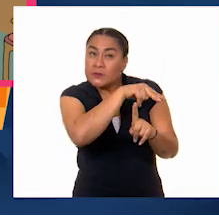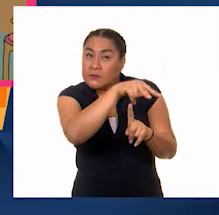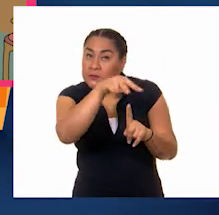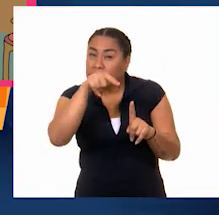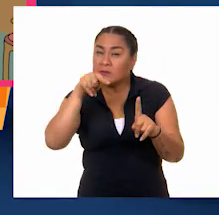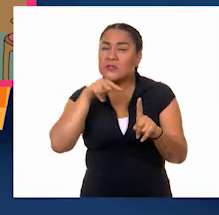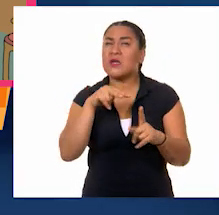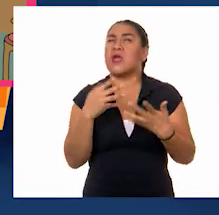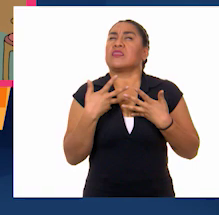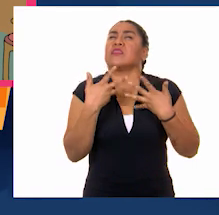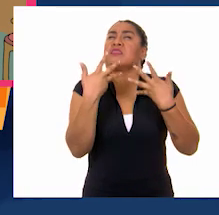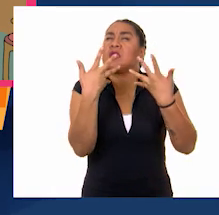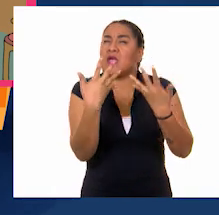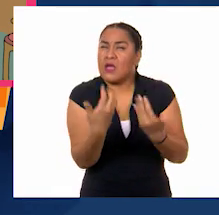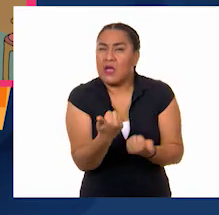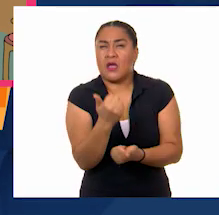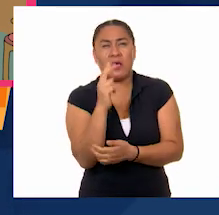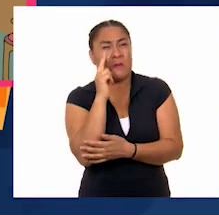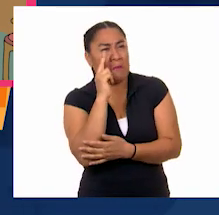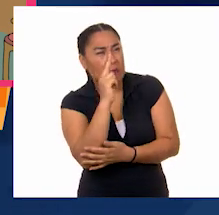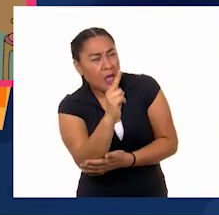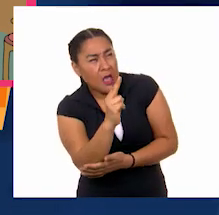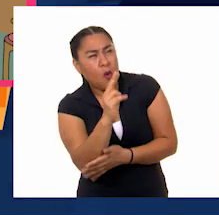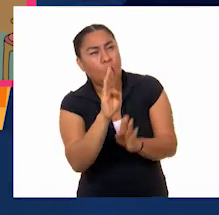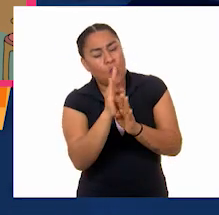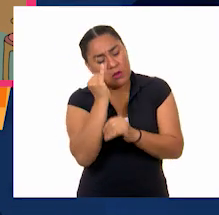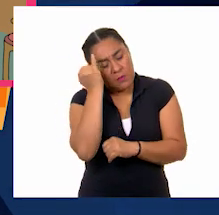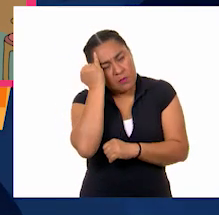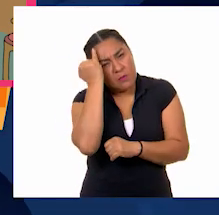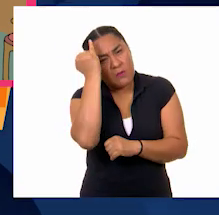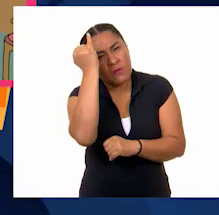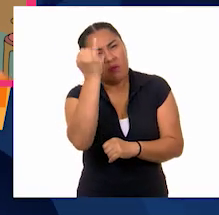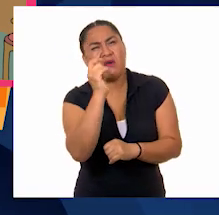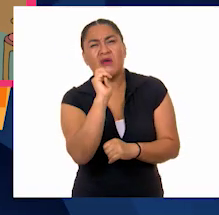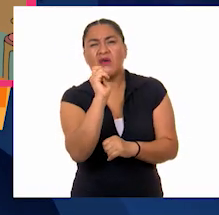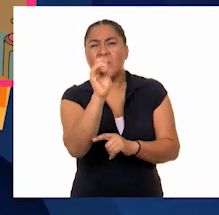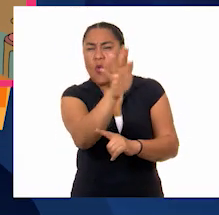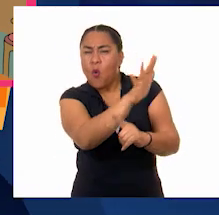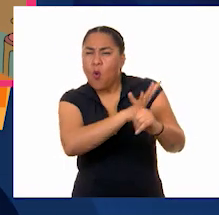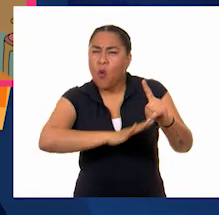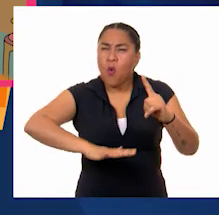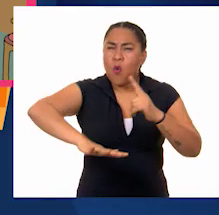entendemos, comprendemos o imaginamos el cosmos.